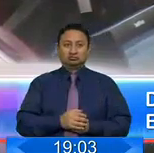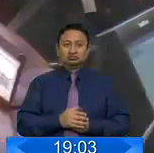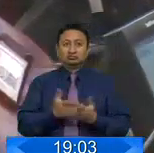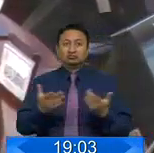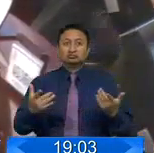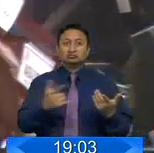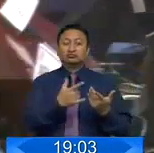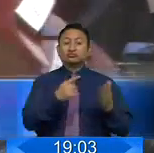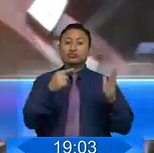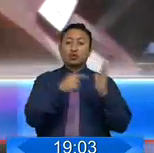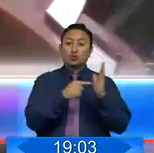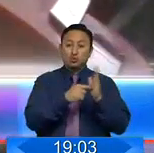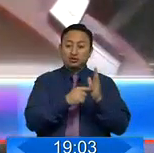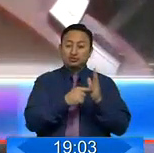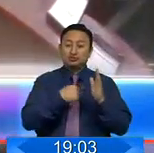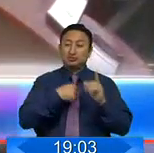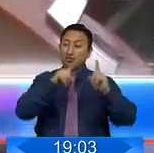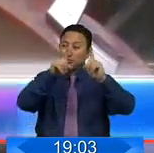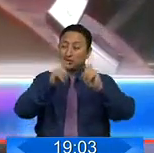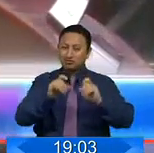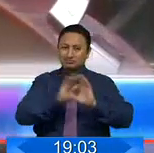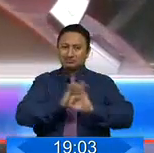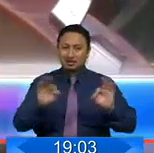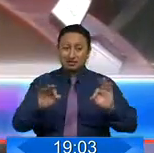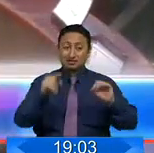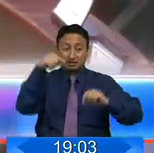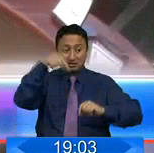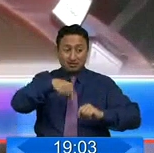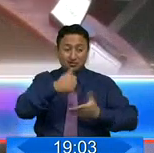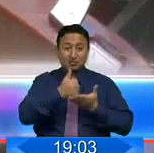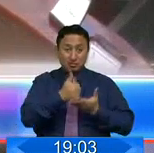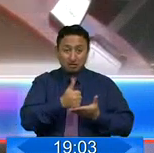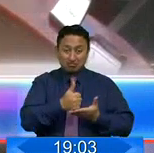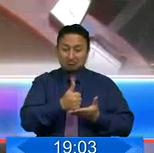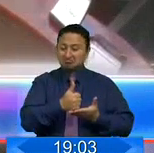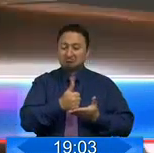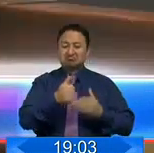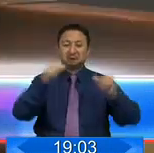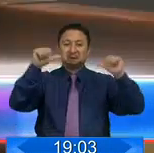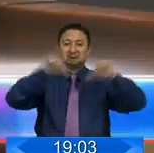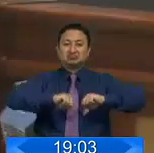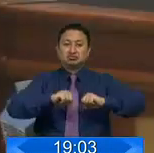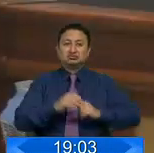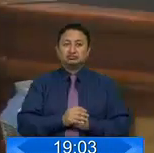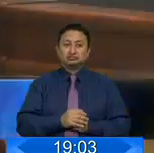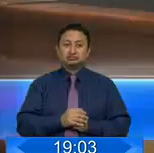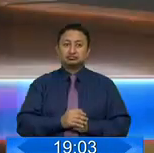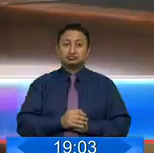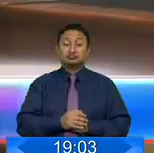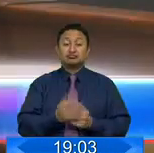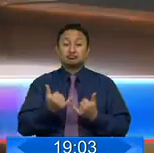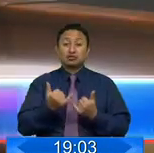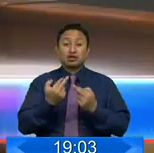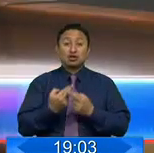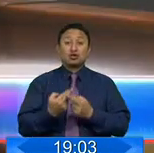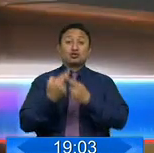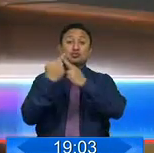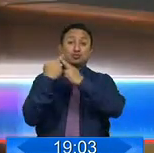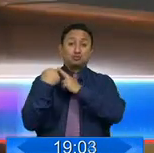impuesto inconsulto y perjudicial para los ecuatorianos. Y es nuestra responsabilidad,